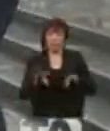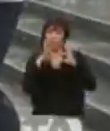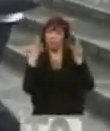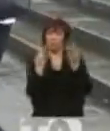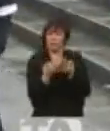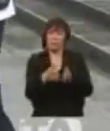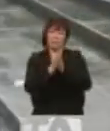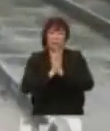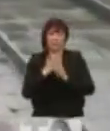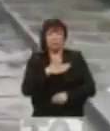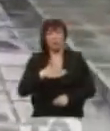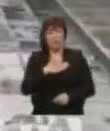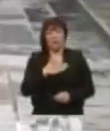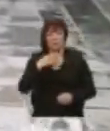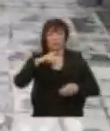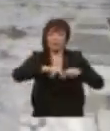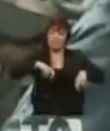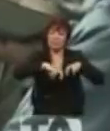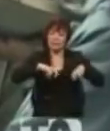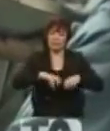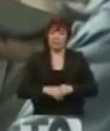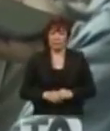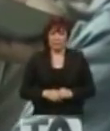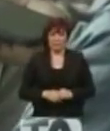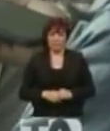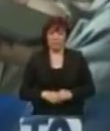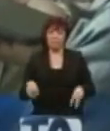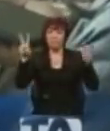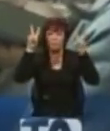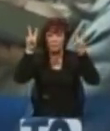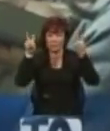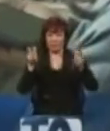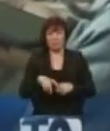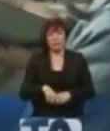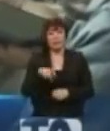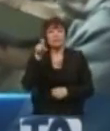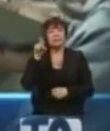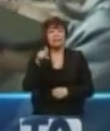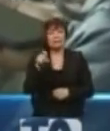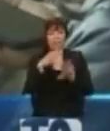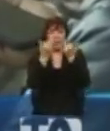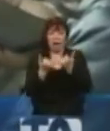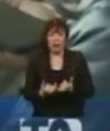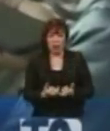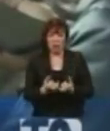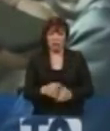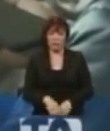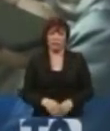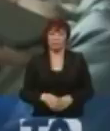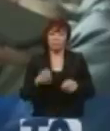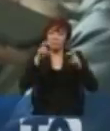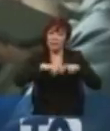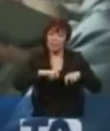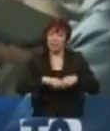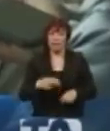pide que el caso sea analizado por la Comisión de la Verdad. Es un tema realmente de lesa humanidad. Le hemos solicitado, en segundo lugar,